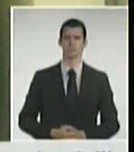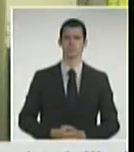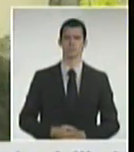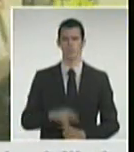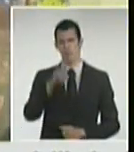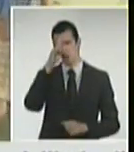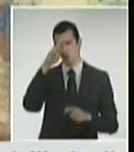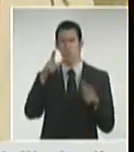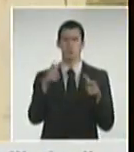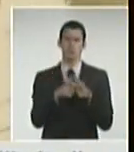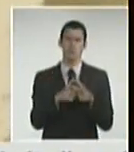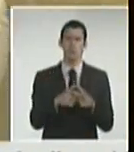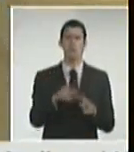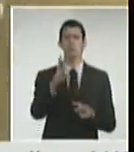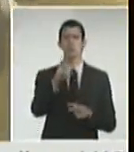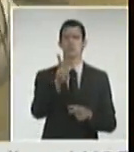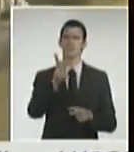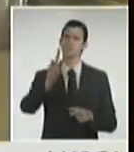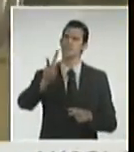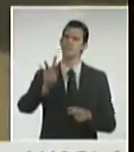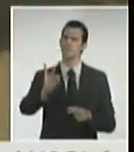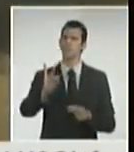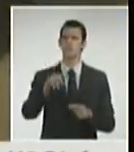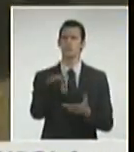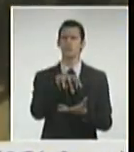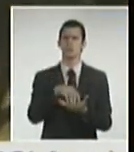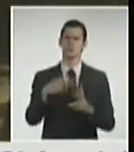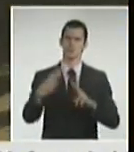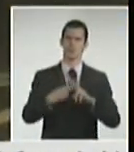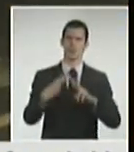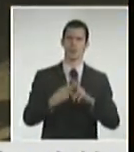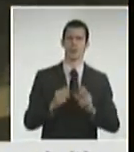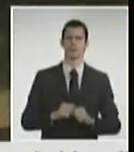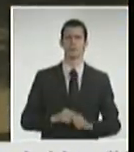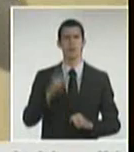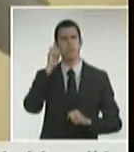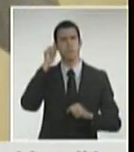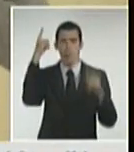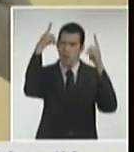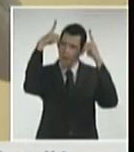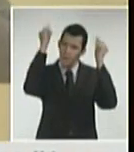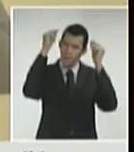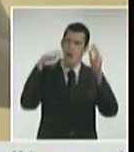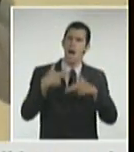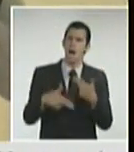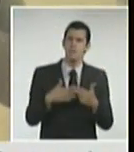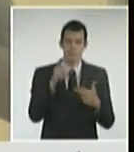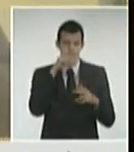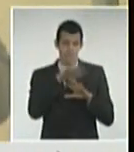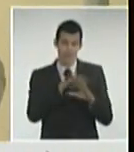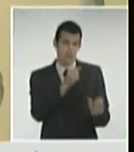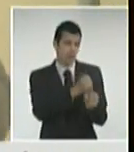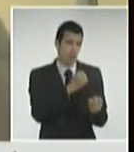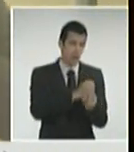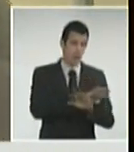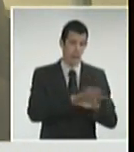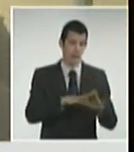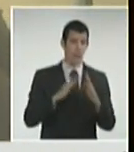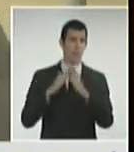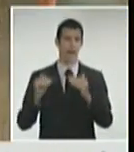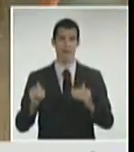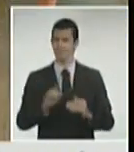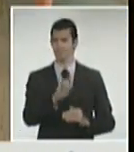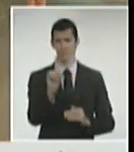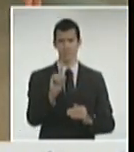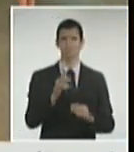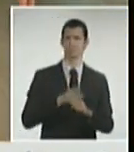perteneciente al Policlínico Bayamo de esta ciudad, la licenciada Rosario Lora hace un recorrido por la comunidad para chequear a pacientes que en este